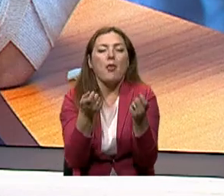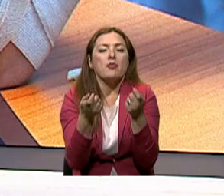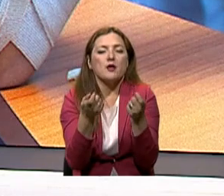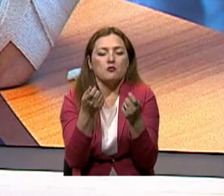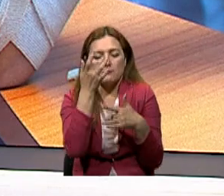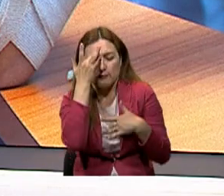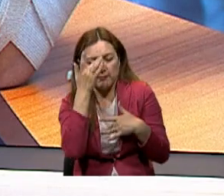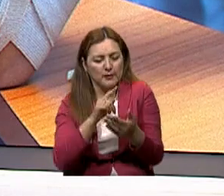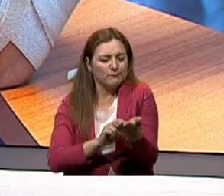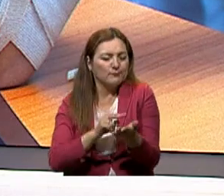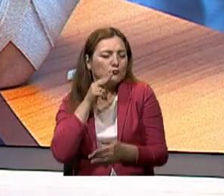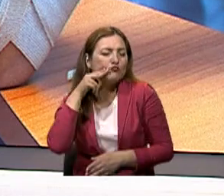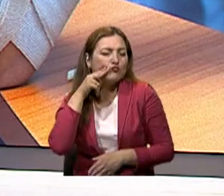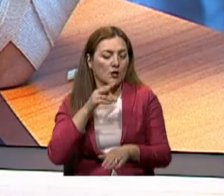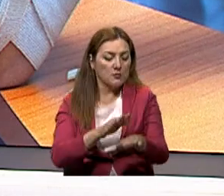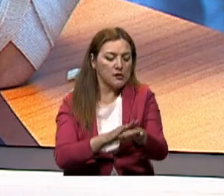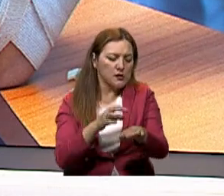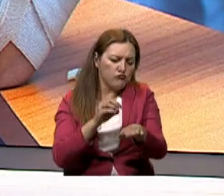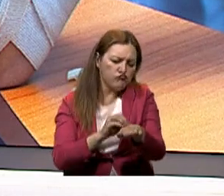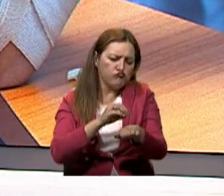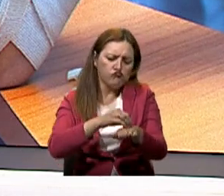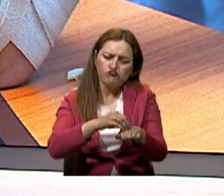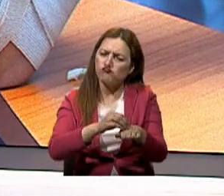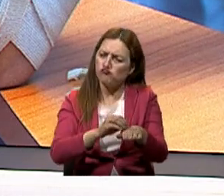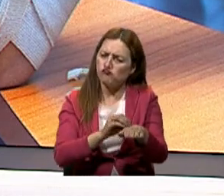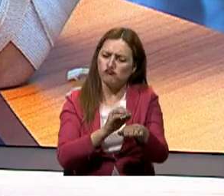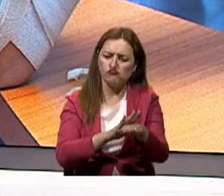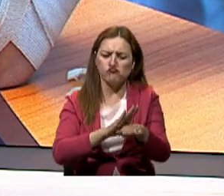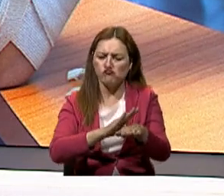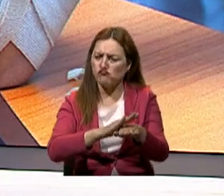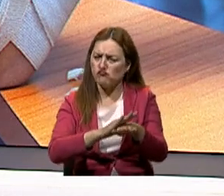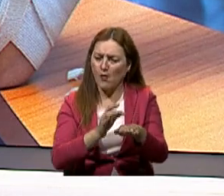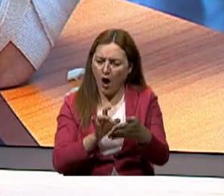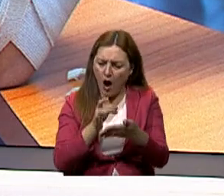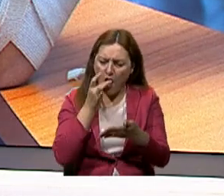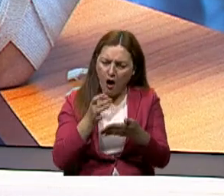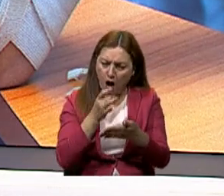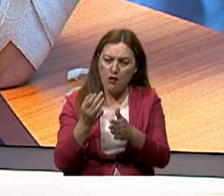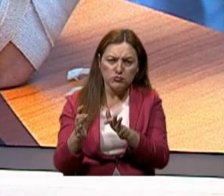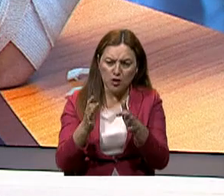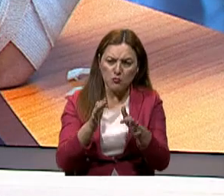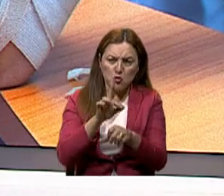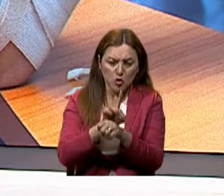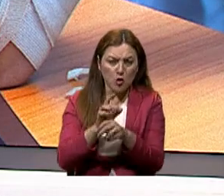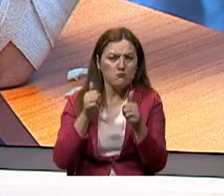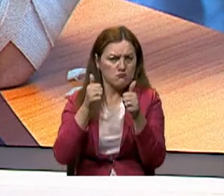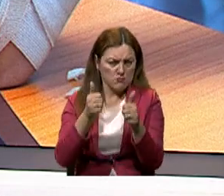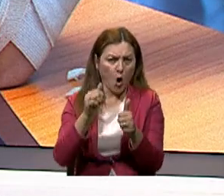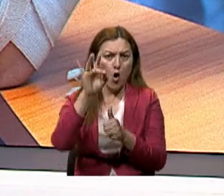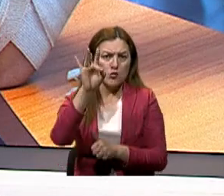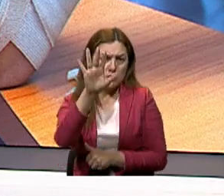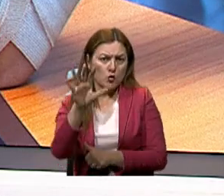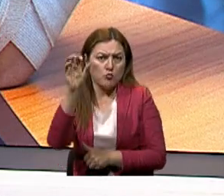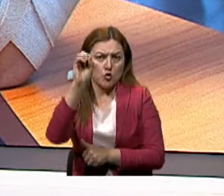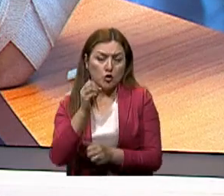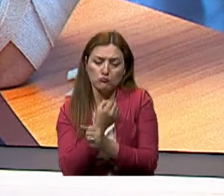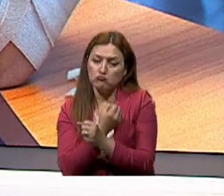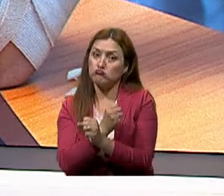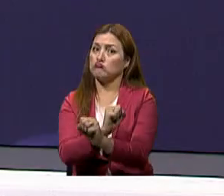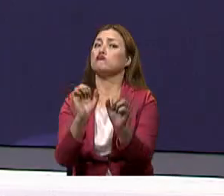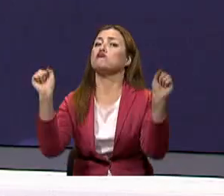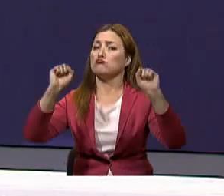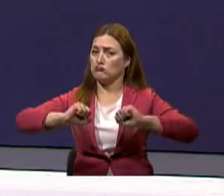atención adecuada, hasta el 85% de estas amputaciones relacionadas al pie diabético podían ser prevenidas.